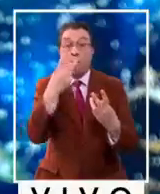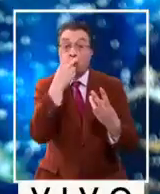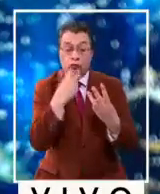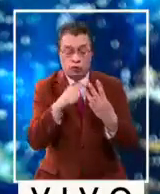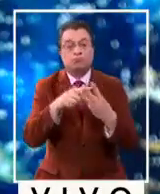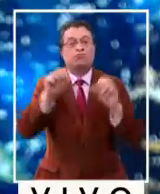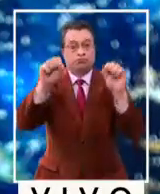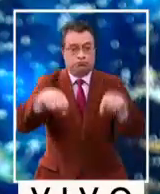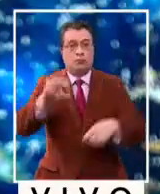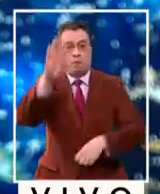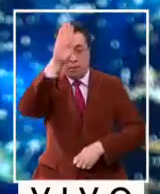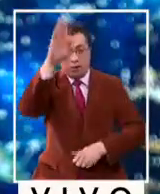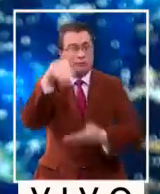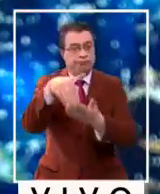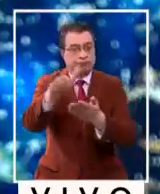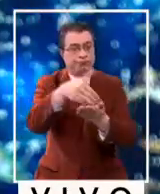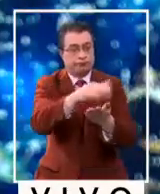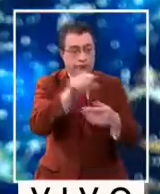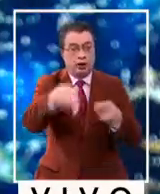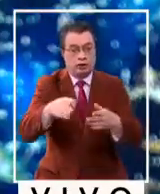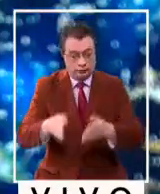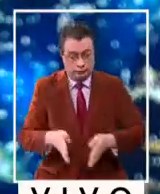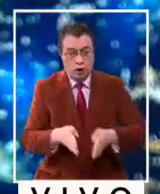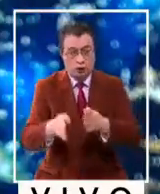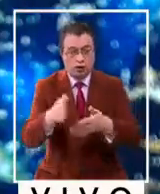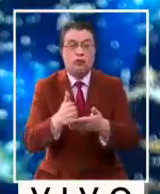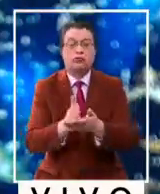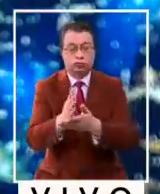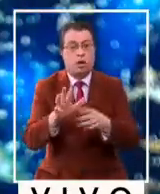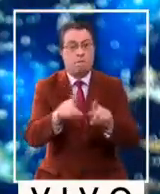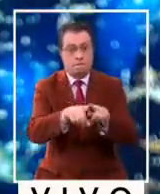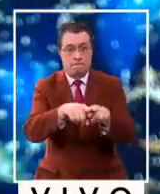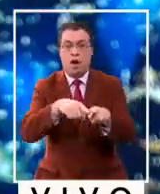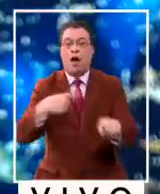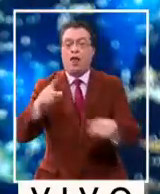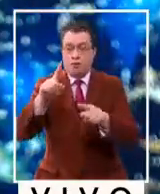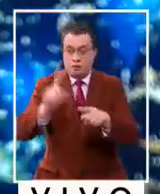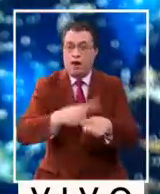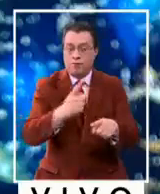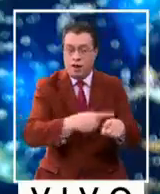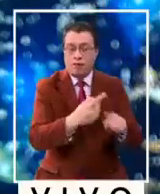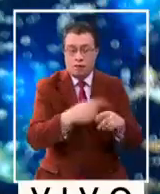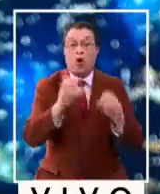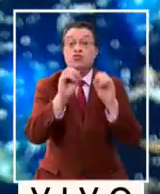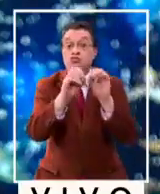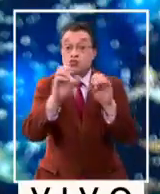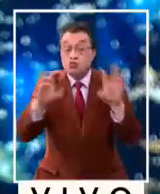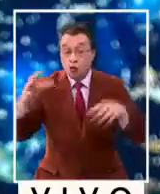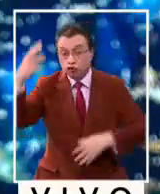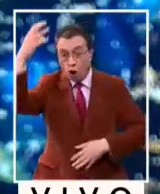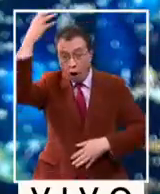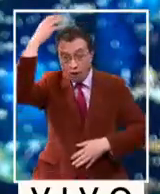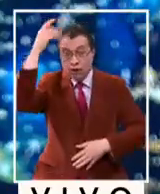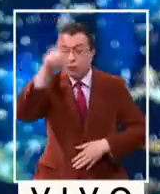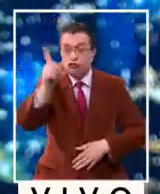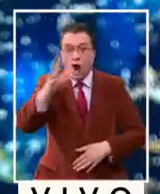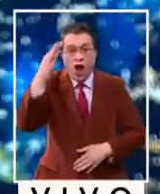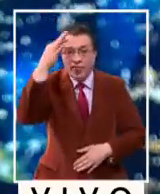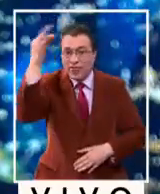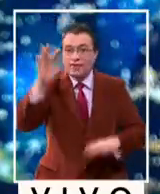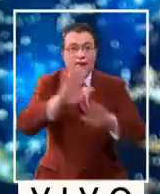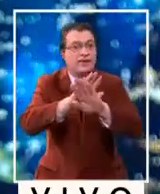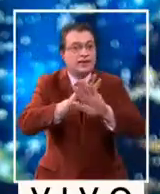Papa. Así recién comienza un camino que debiera ser muchísimo más largo, porque aún muchos obispos no entienden